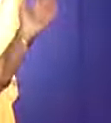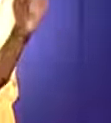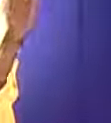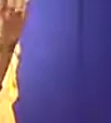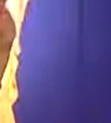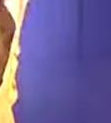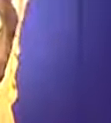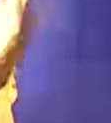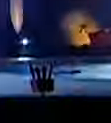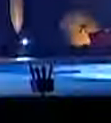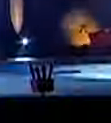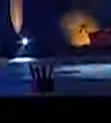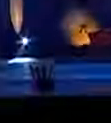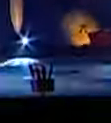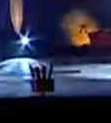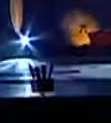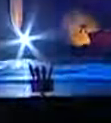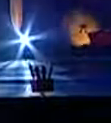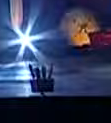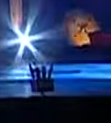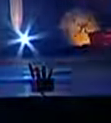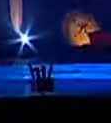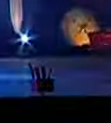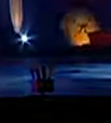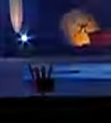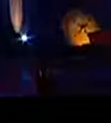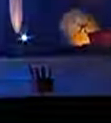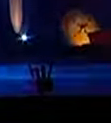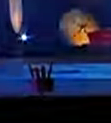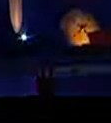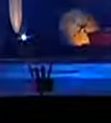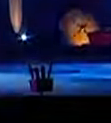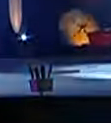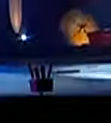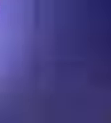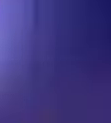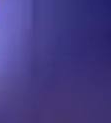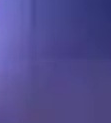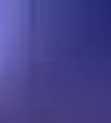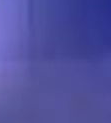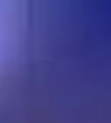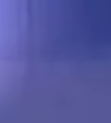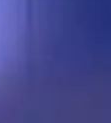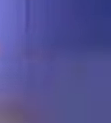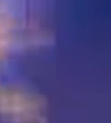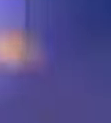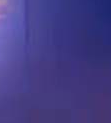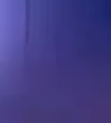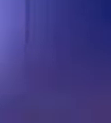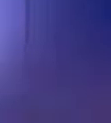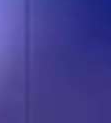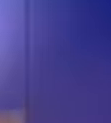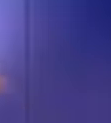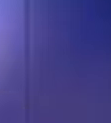Recuerden, segundo finalista, Isia Taisma, que además se llevó el premio al Drag Simpatía por su fantasía Ay Dios Mío. El primer